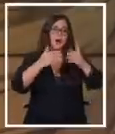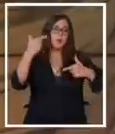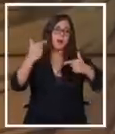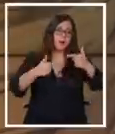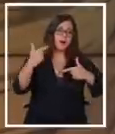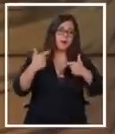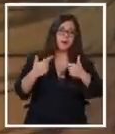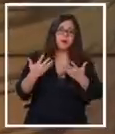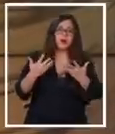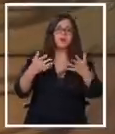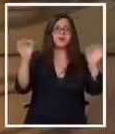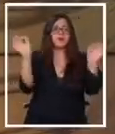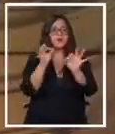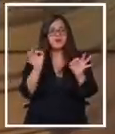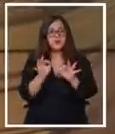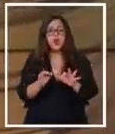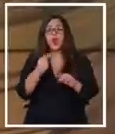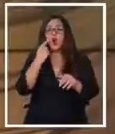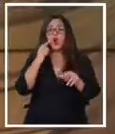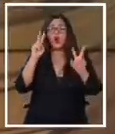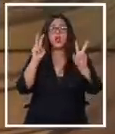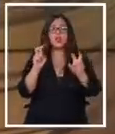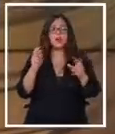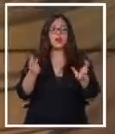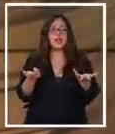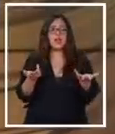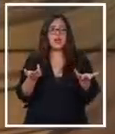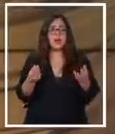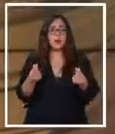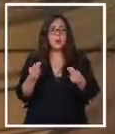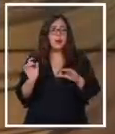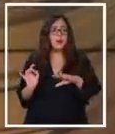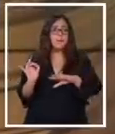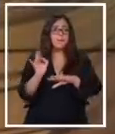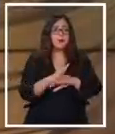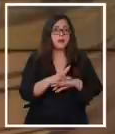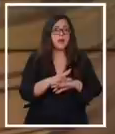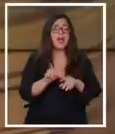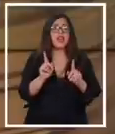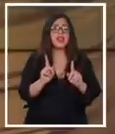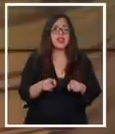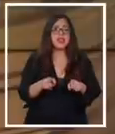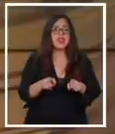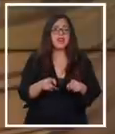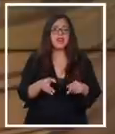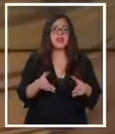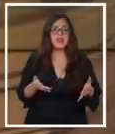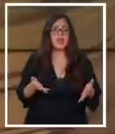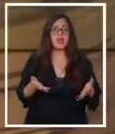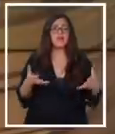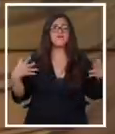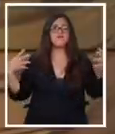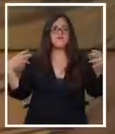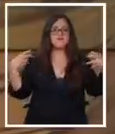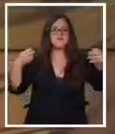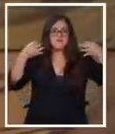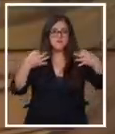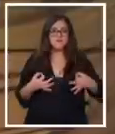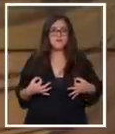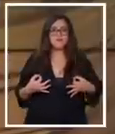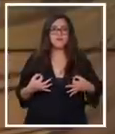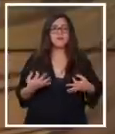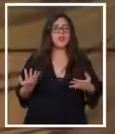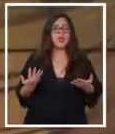en que las transferencias directas tienen que realizarse de manera muy responsable para que